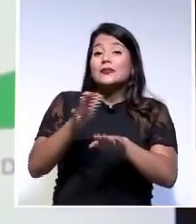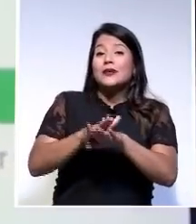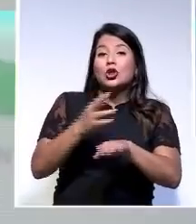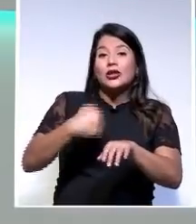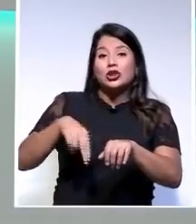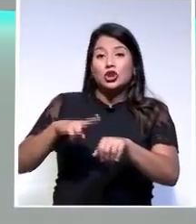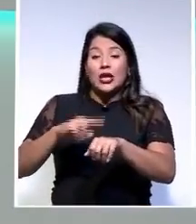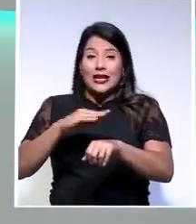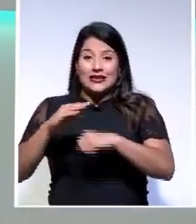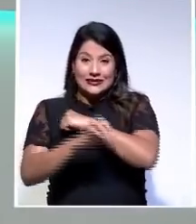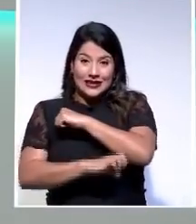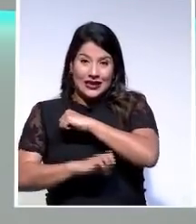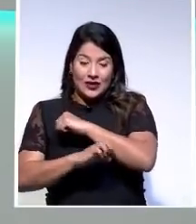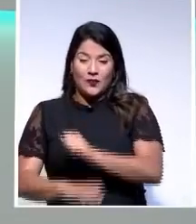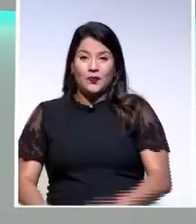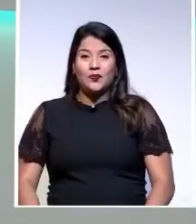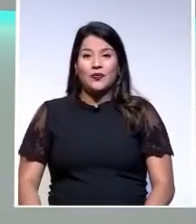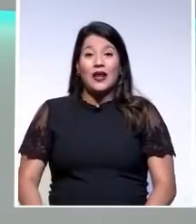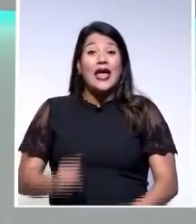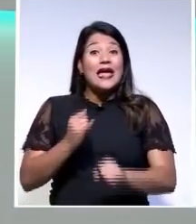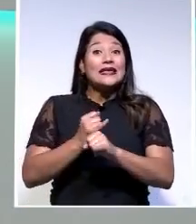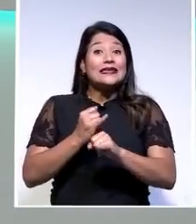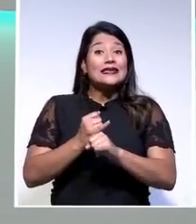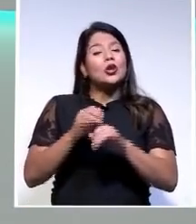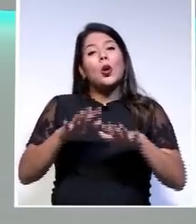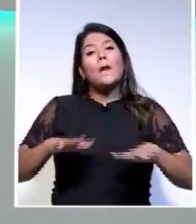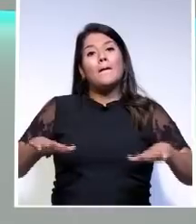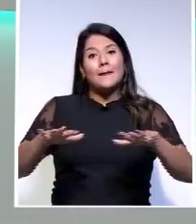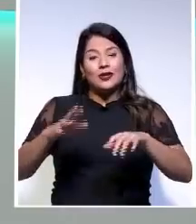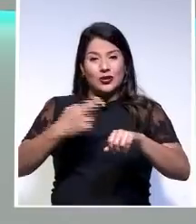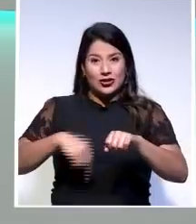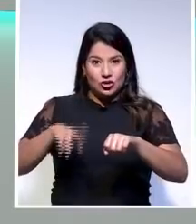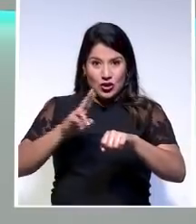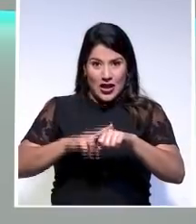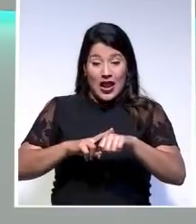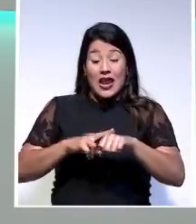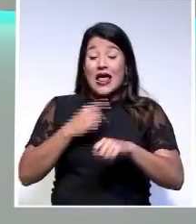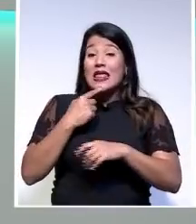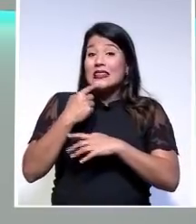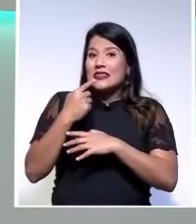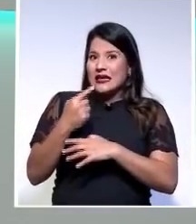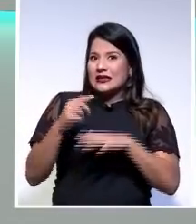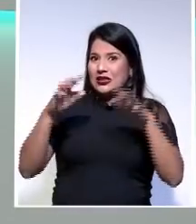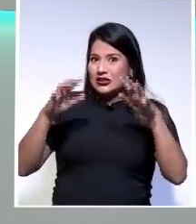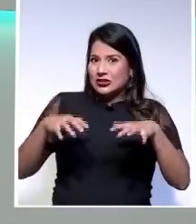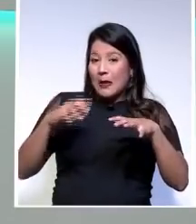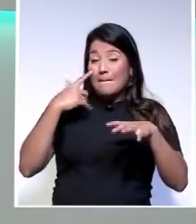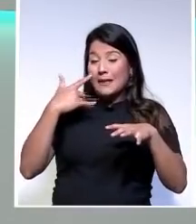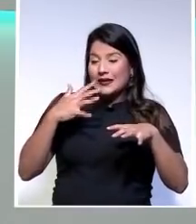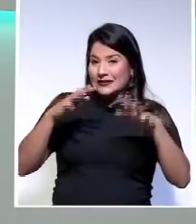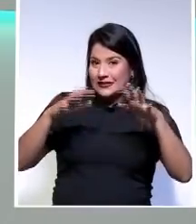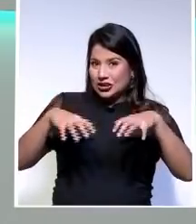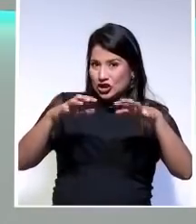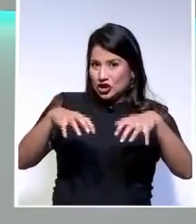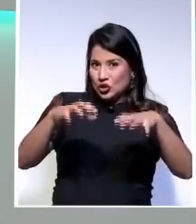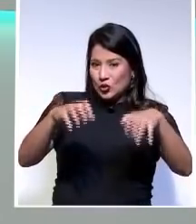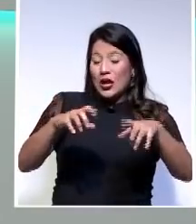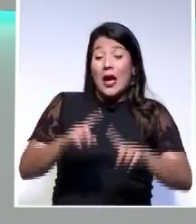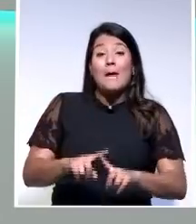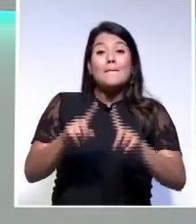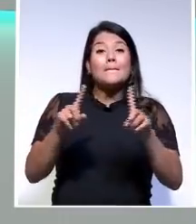extranjeros. Y el Instituto Meteorológico Nacional pronostica condiciones lluviosas, pero las